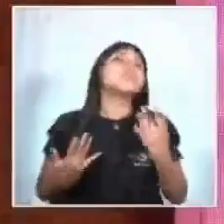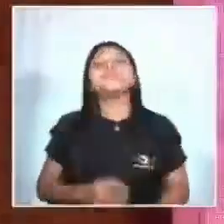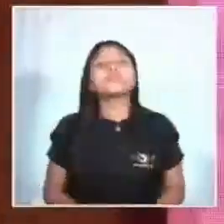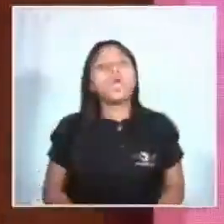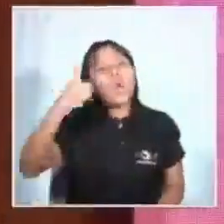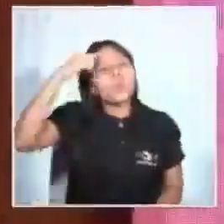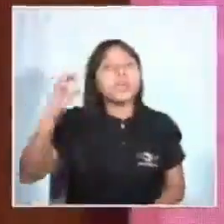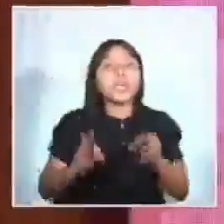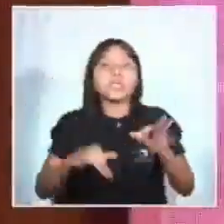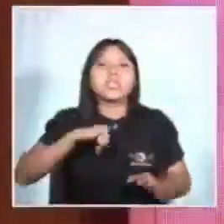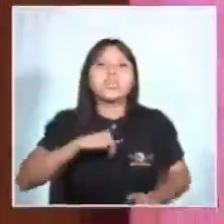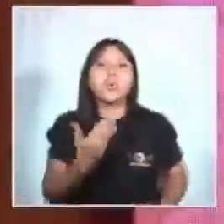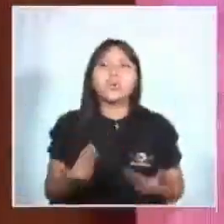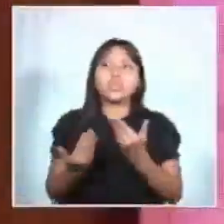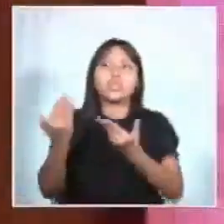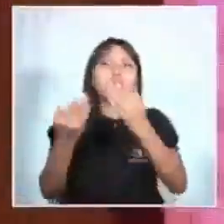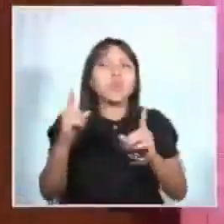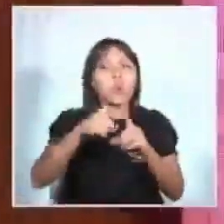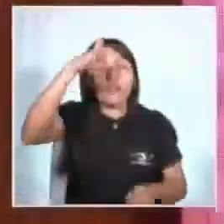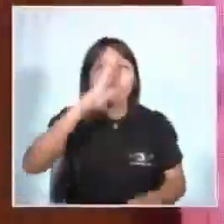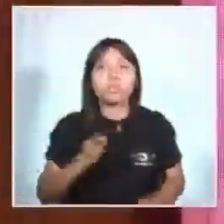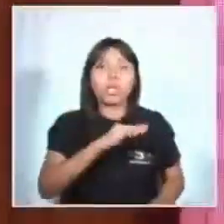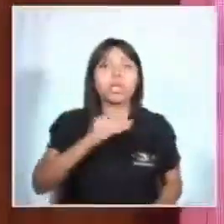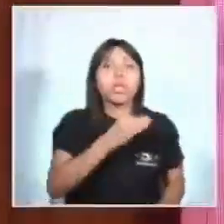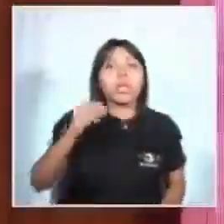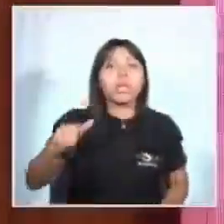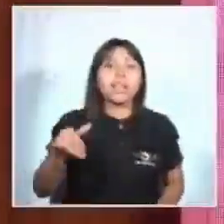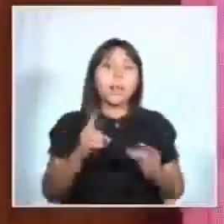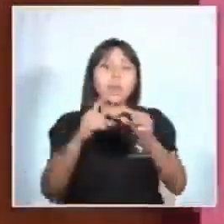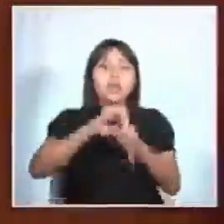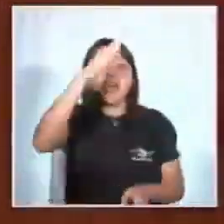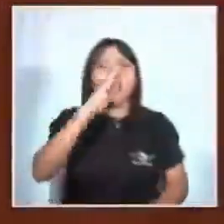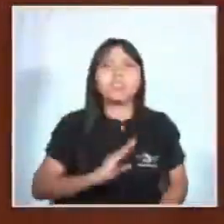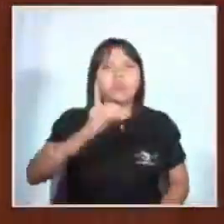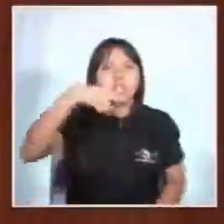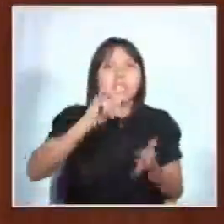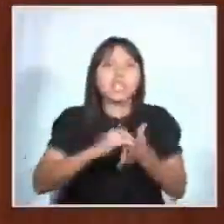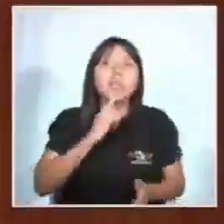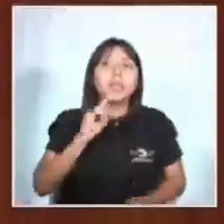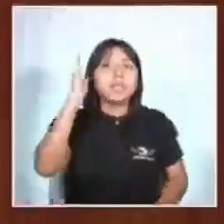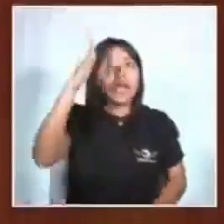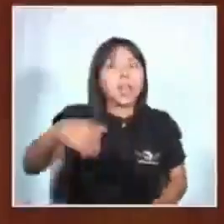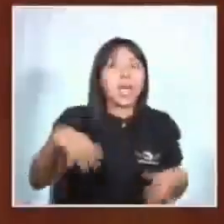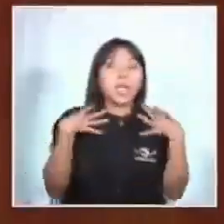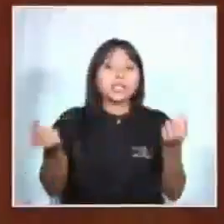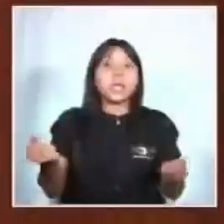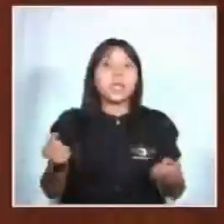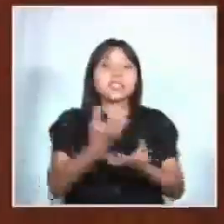Porque si yo sirvo a Dios y la palabra de Dios dice que será salva yo, pero tiene que ser